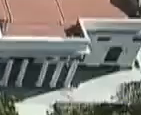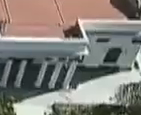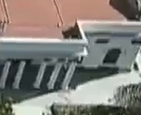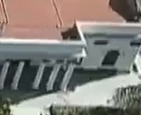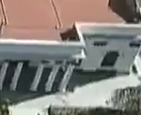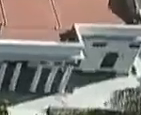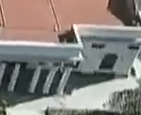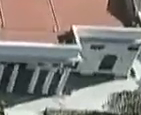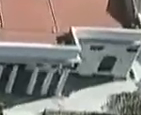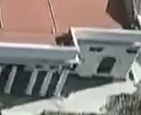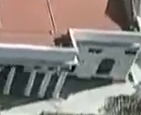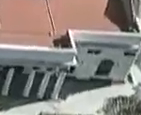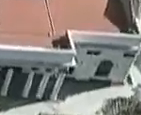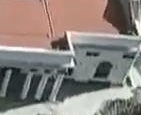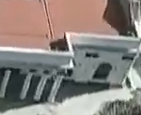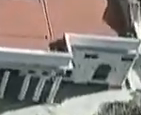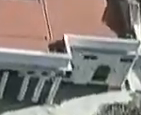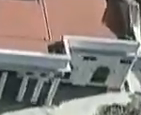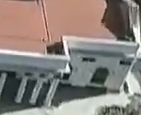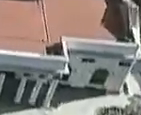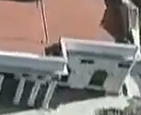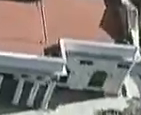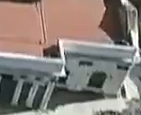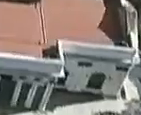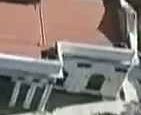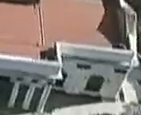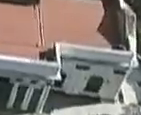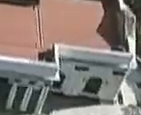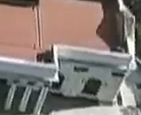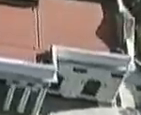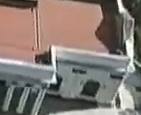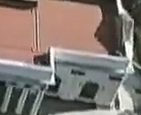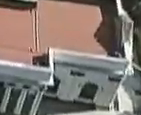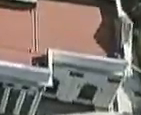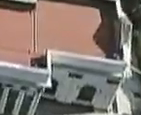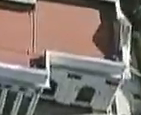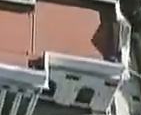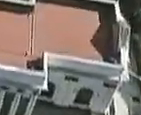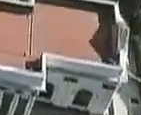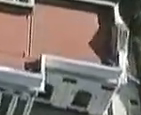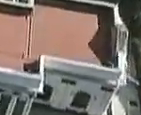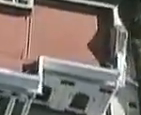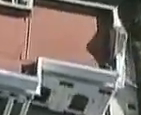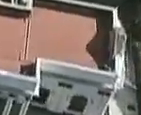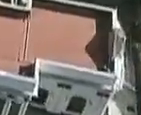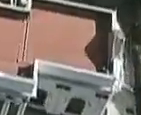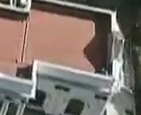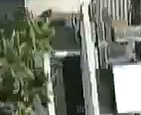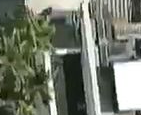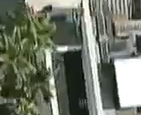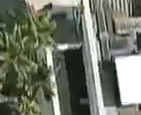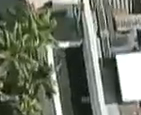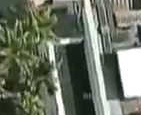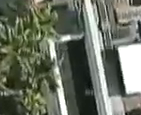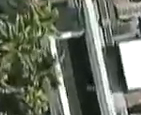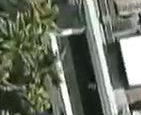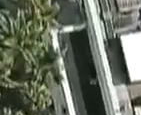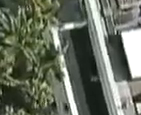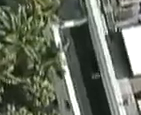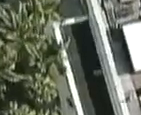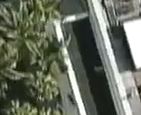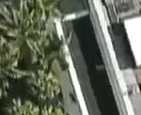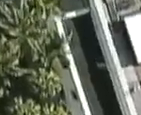la República, Delcy Rodríguez, quien es recibida por la Junta Directiva de la Asamblea Nacional, vicepresidentes sectoriales y viceministros de Economía,